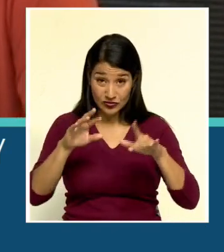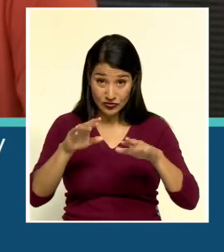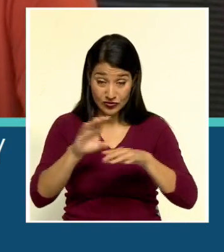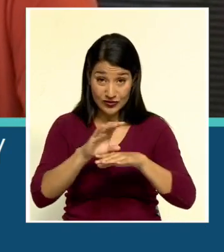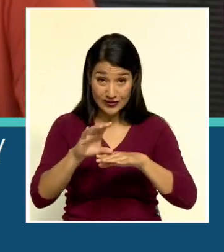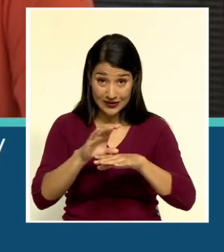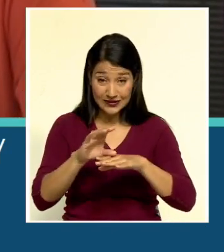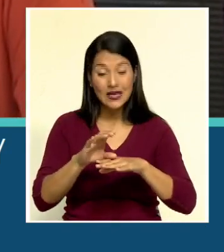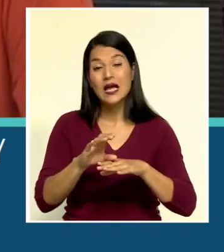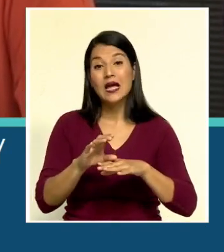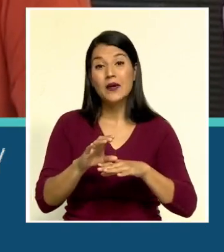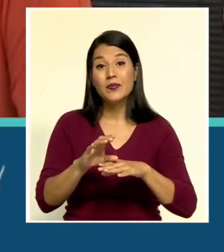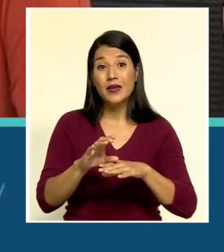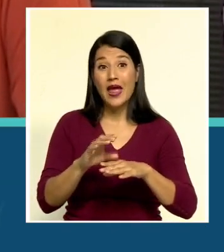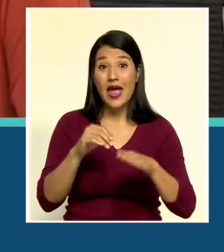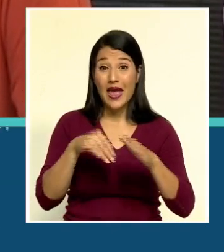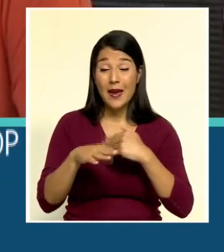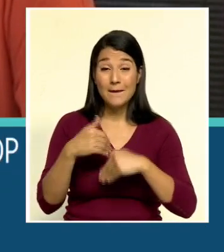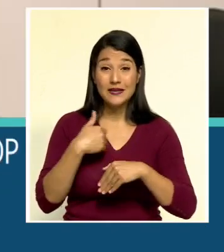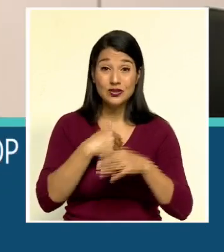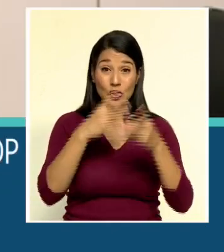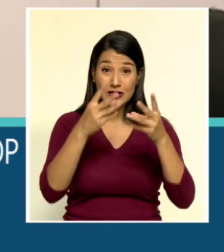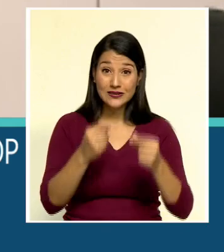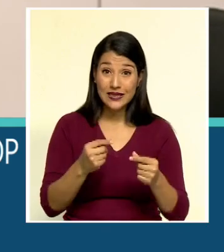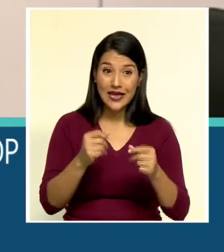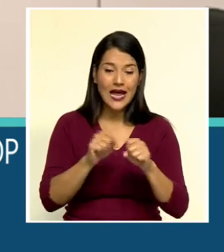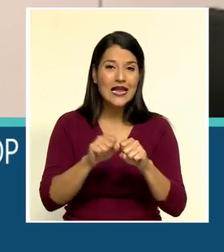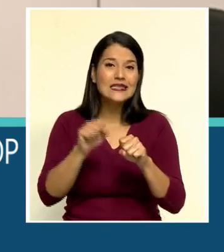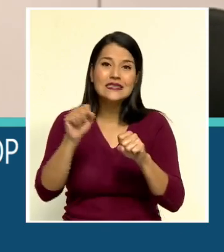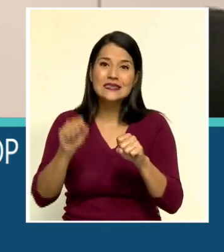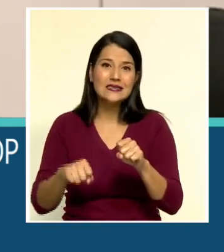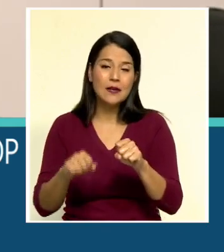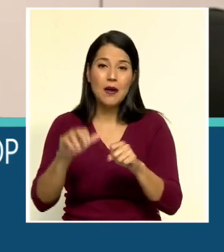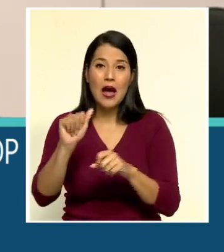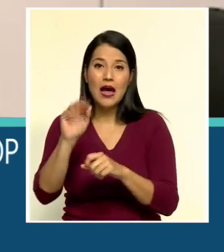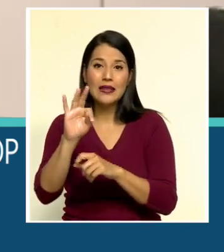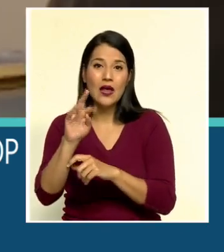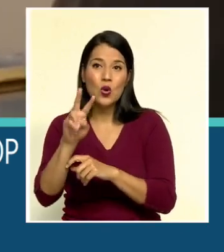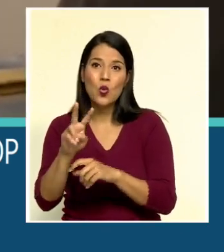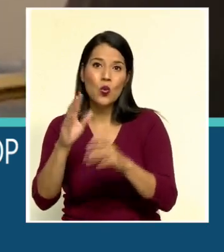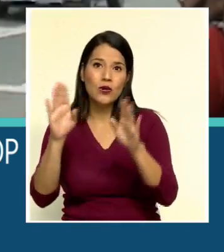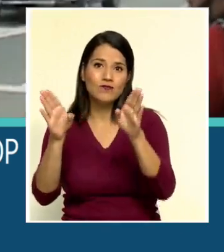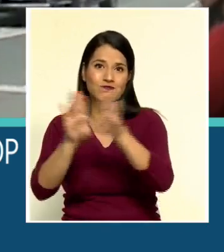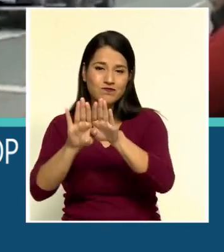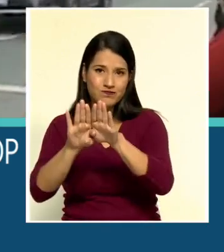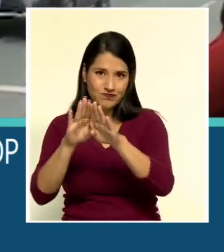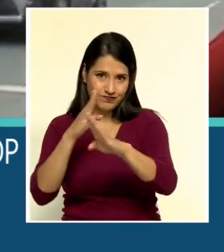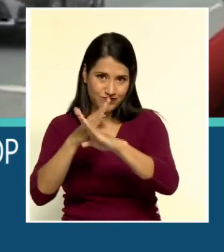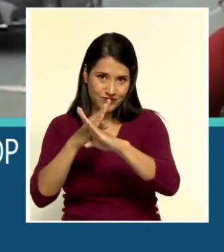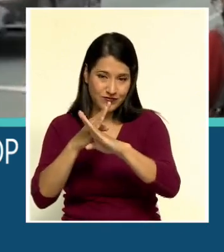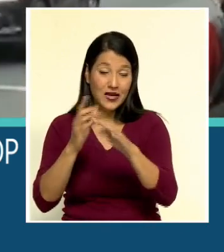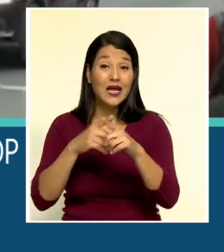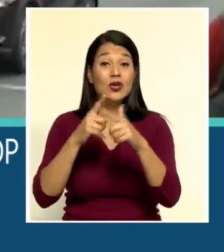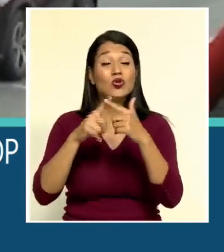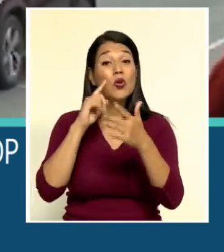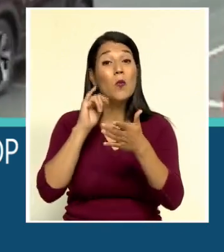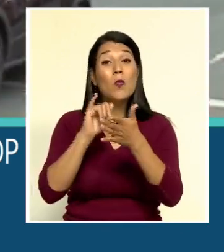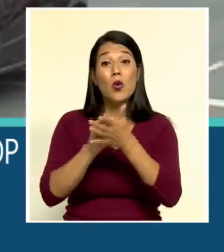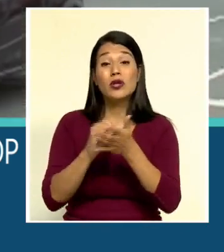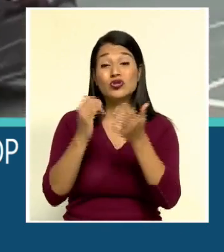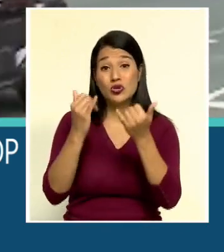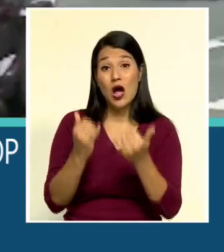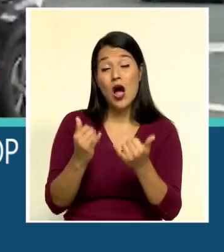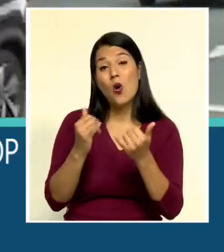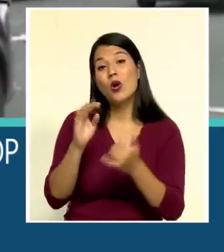de Hacienda, no está disponible el sistema de administración tributaria virtual. Ante este escenario, Hacienda habilitó las plataformas Travi